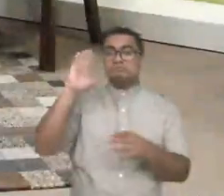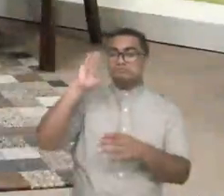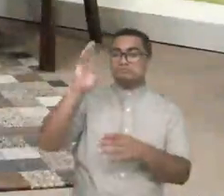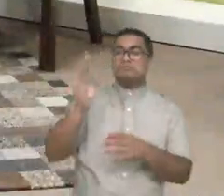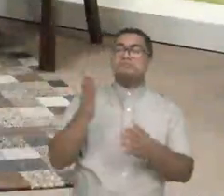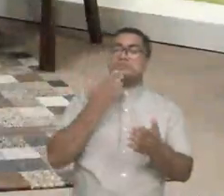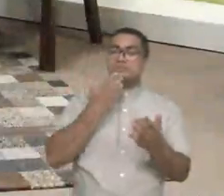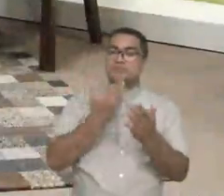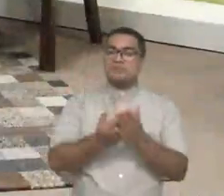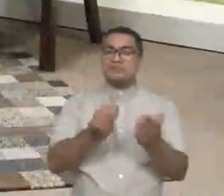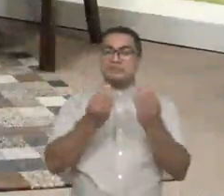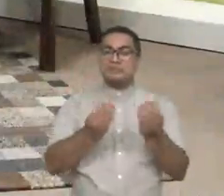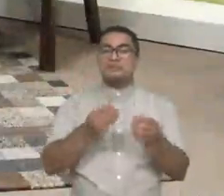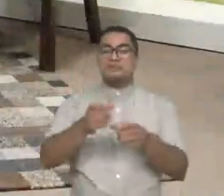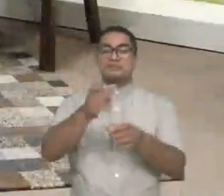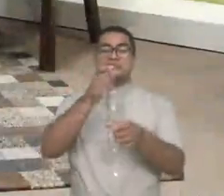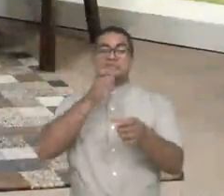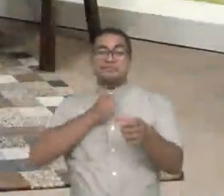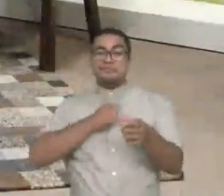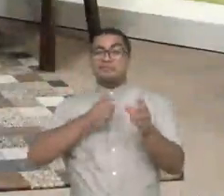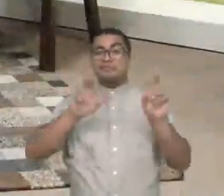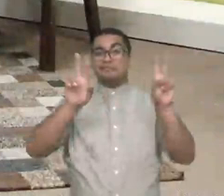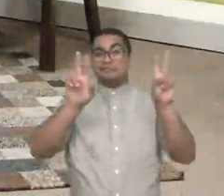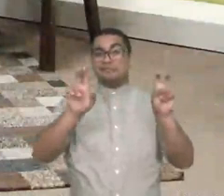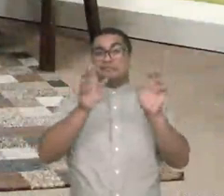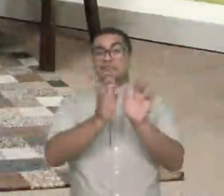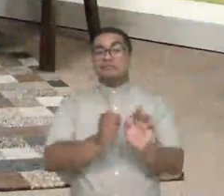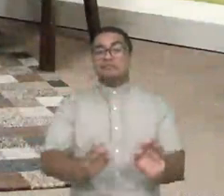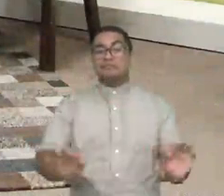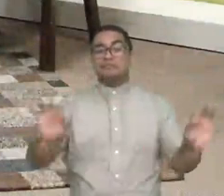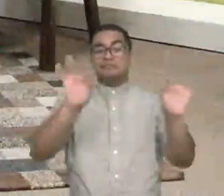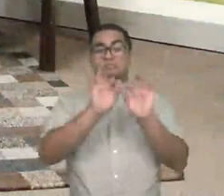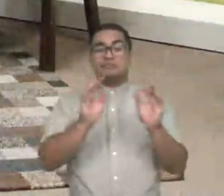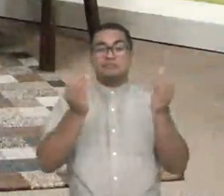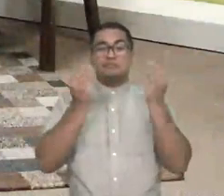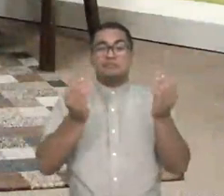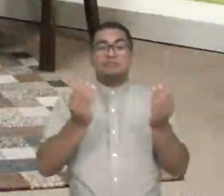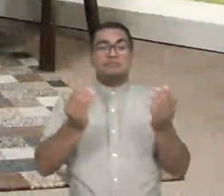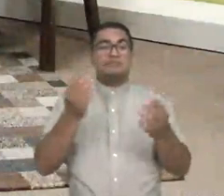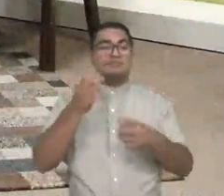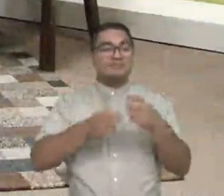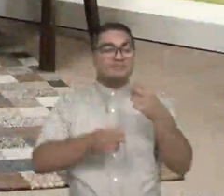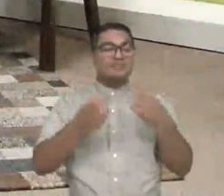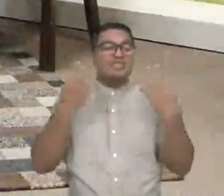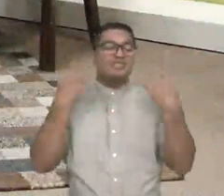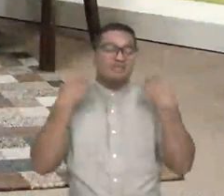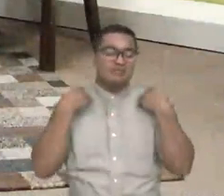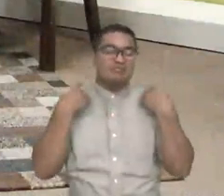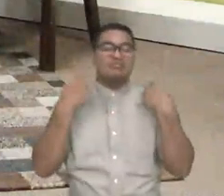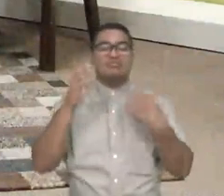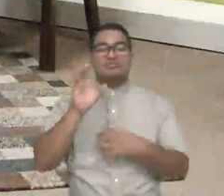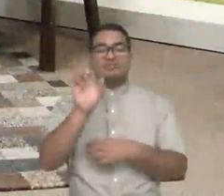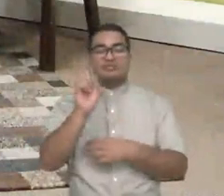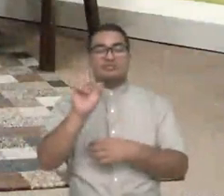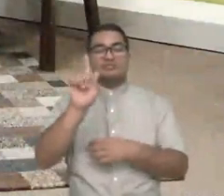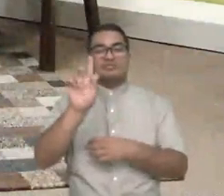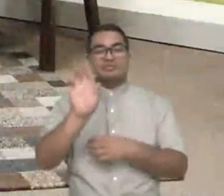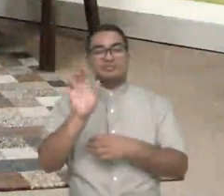por la invitación. Un tema muy importante porque, como decías, el estrés prácticamente está a nuestro diario vivir.